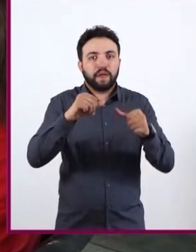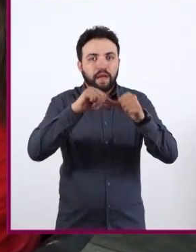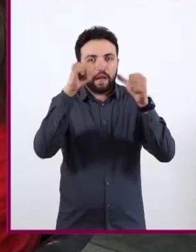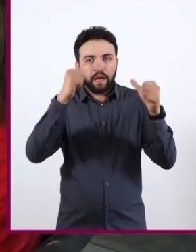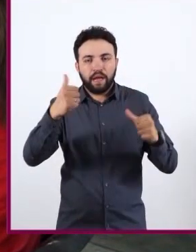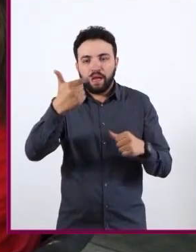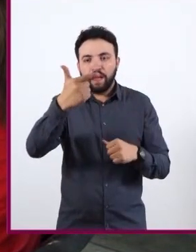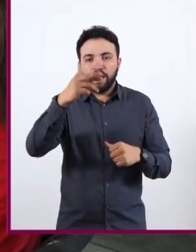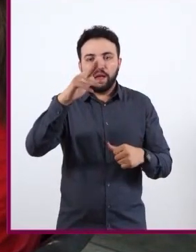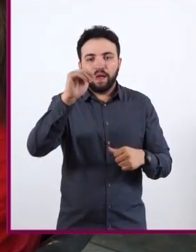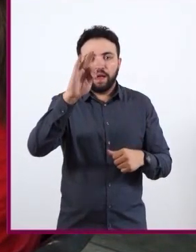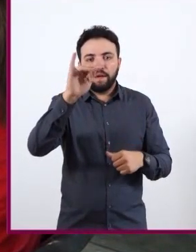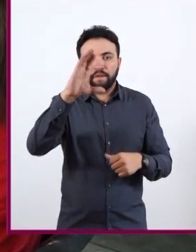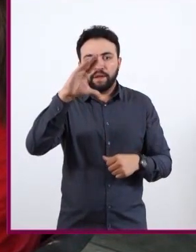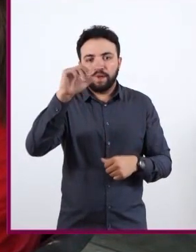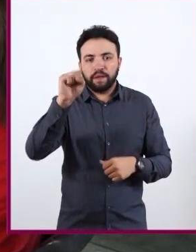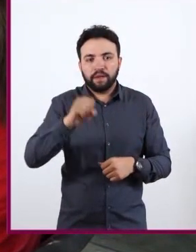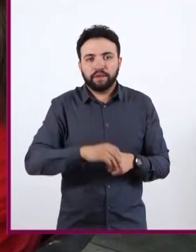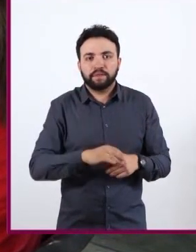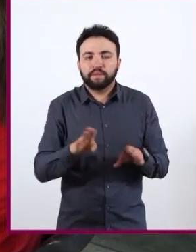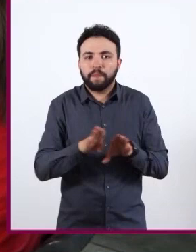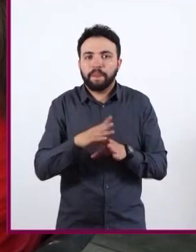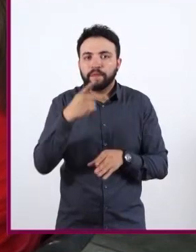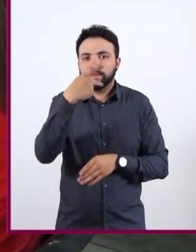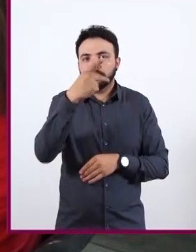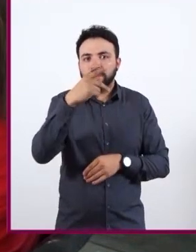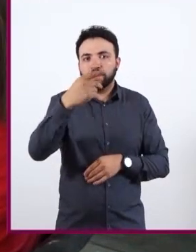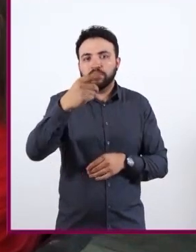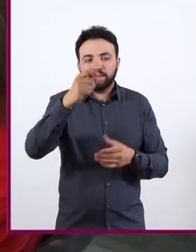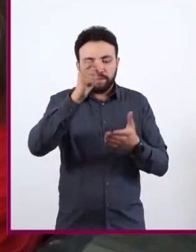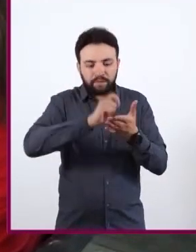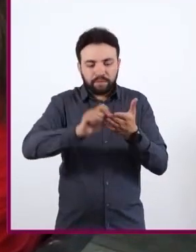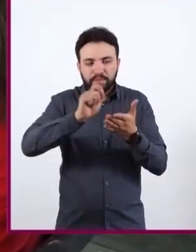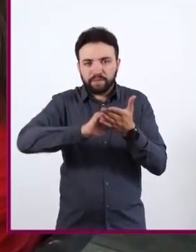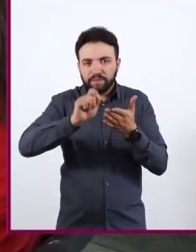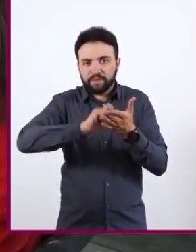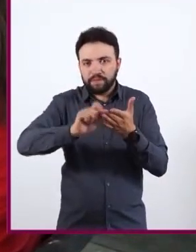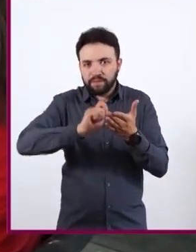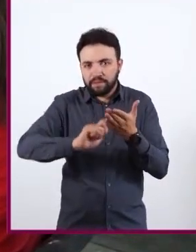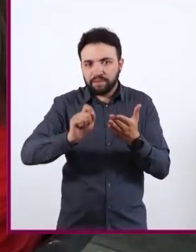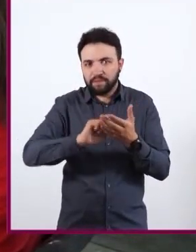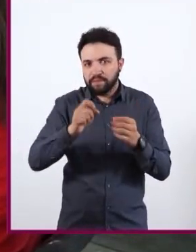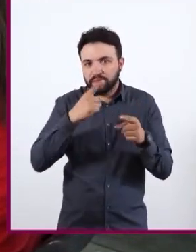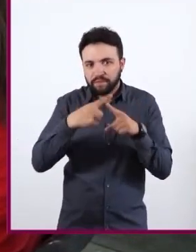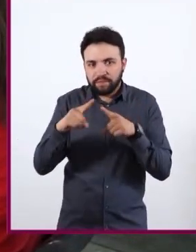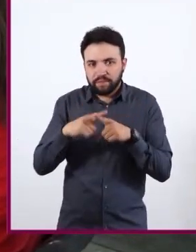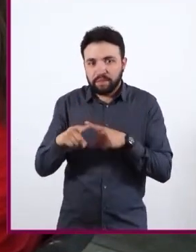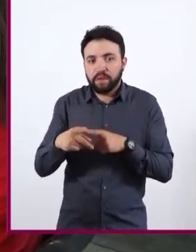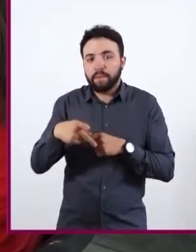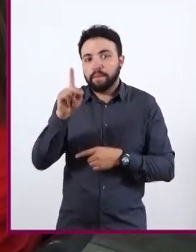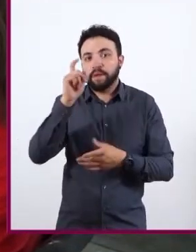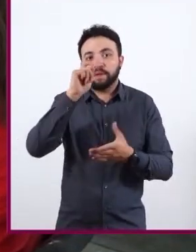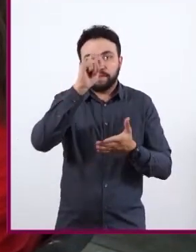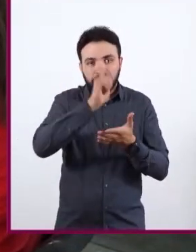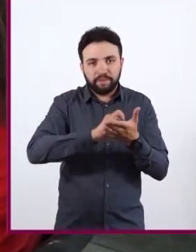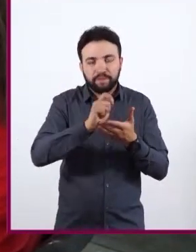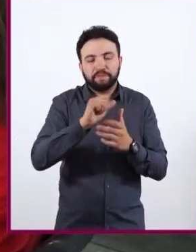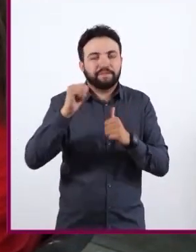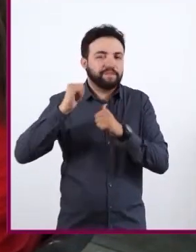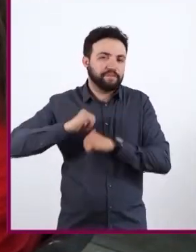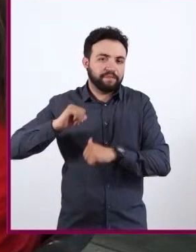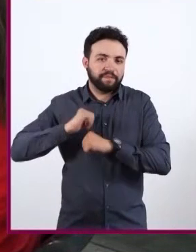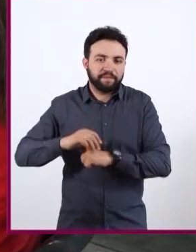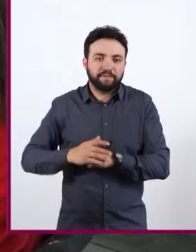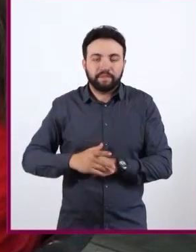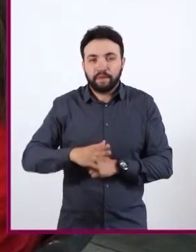las artes gráficas, ¿no? O sea, es una especie de grabado lo que vamos a hacer, aunque pues es un